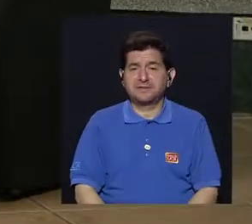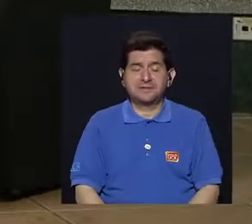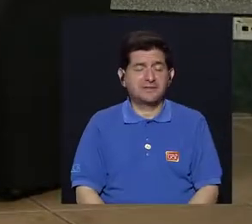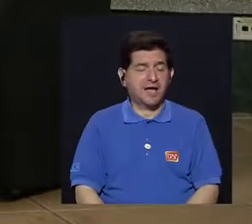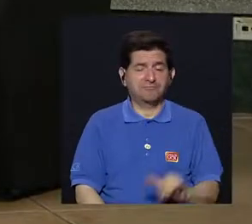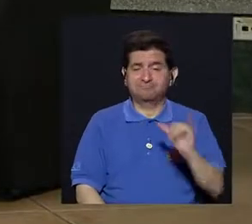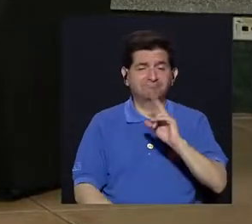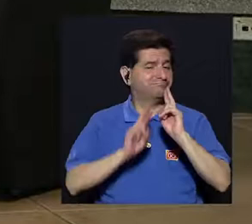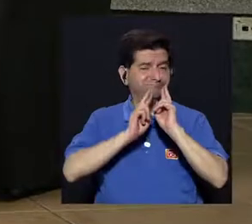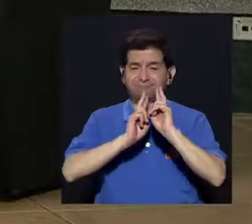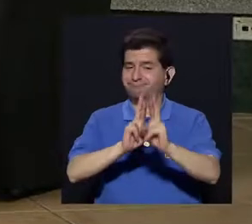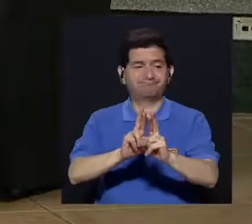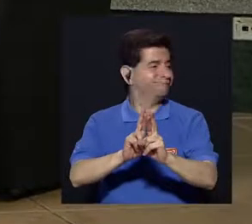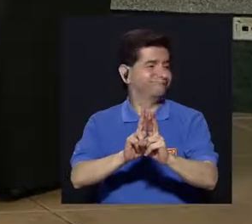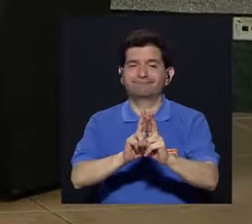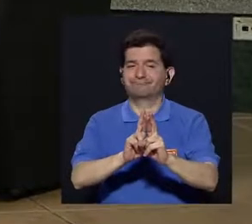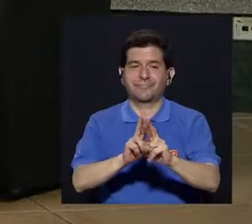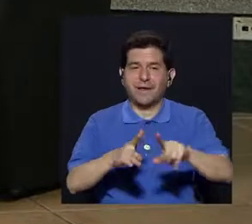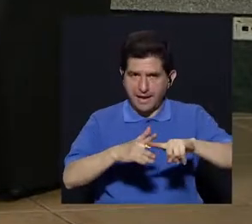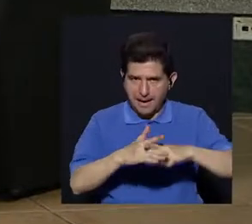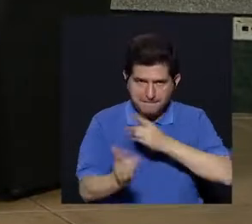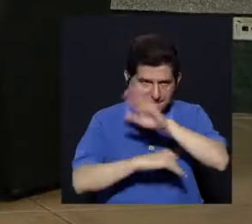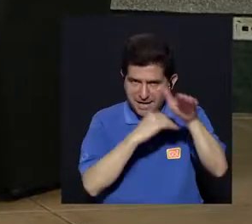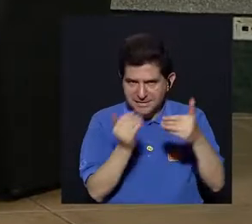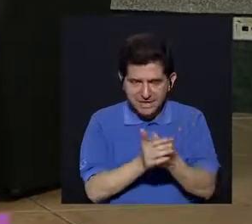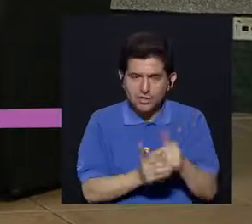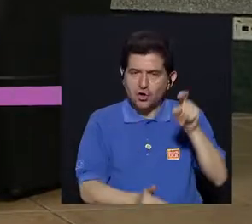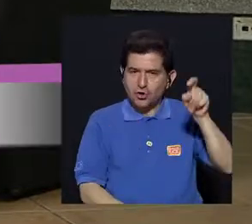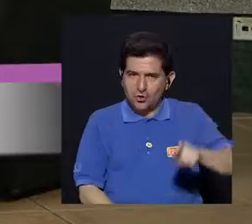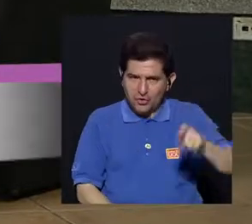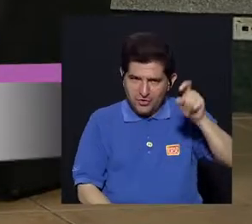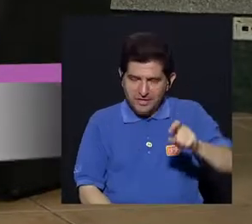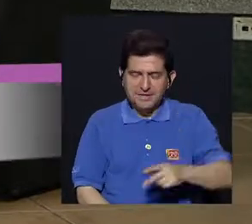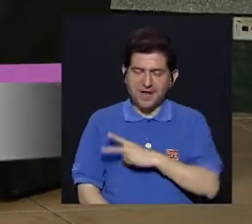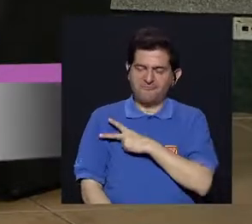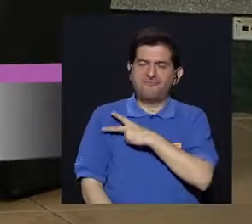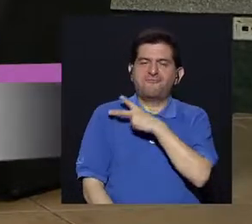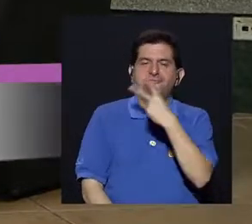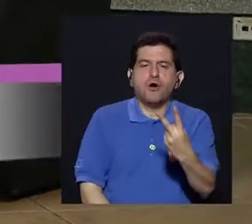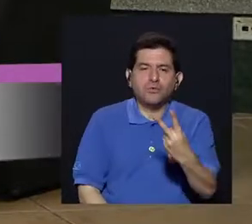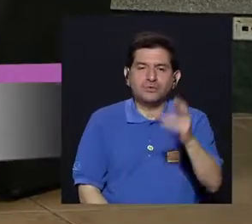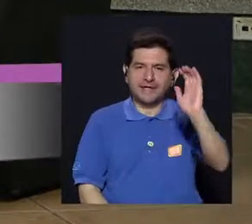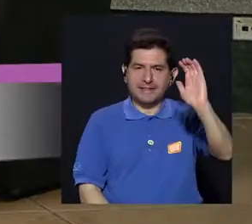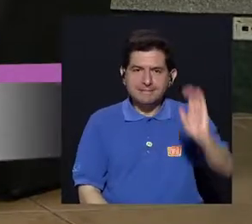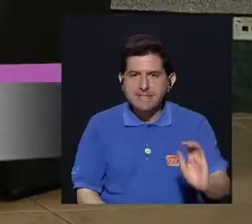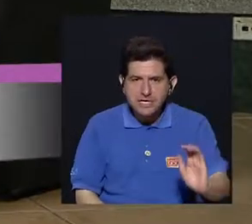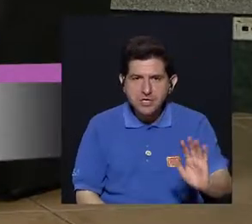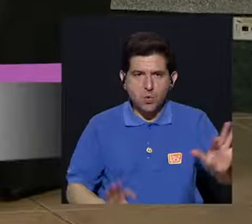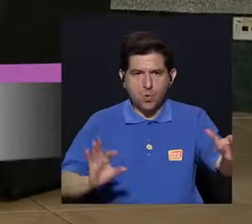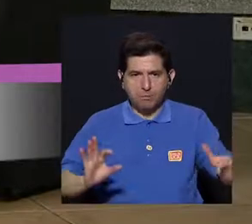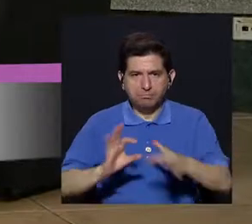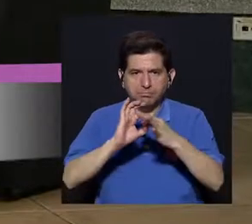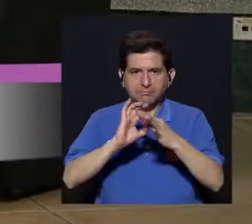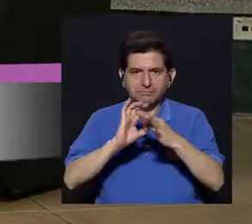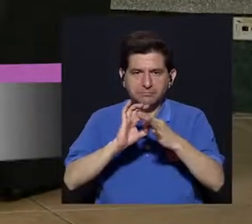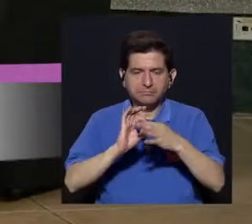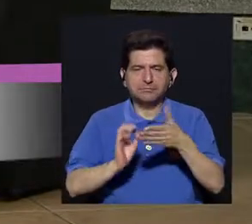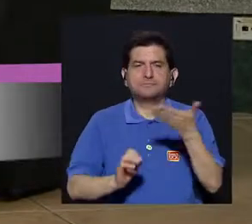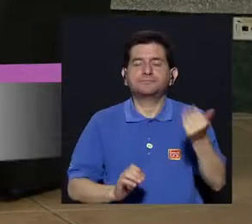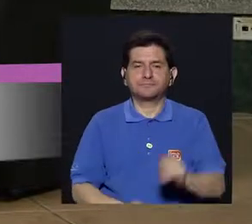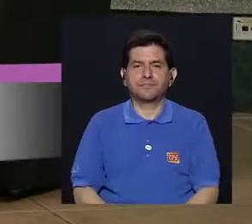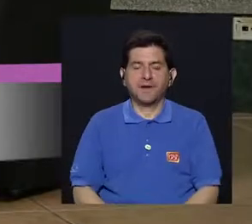voy a dar el mismo resultado. Entonces, todo empieza en la necesidad, en la voluntad del niño, aunado